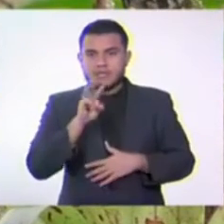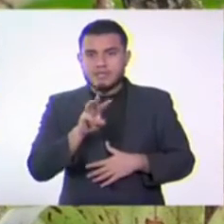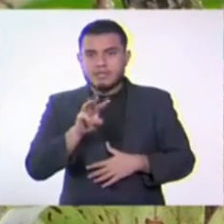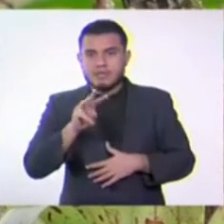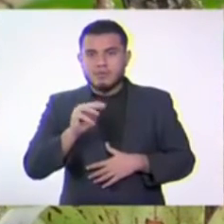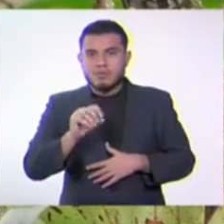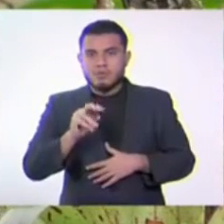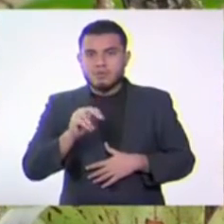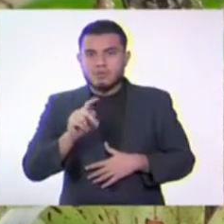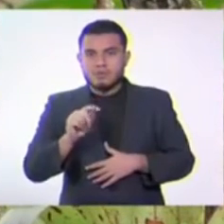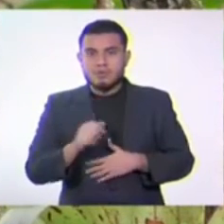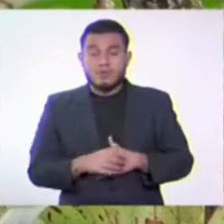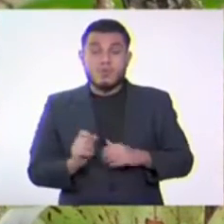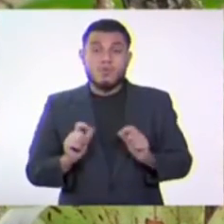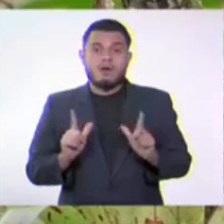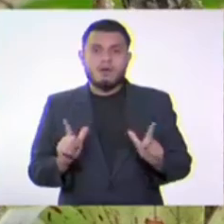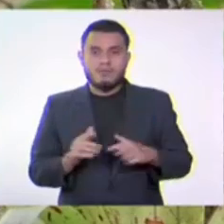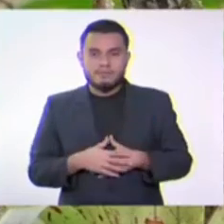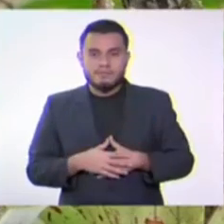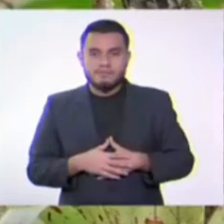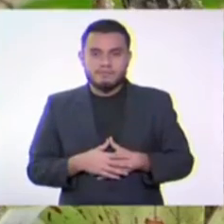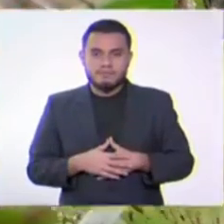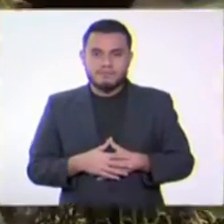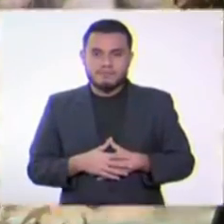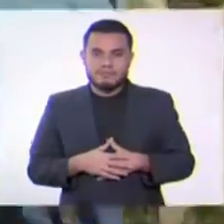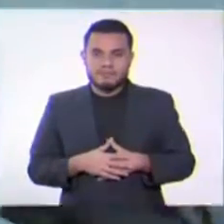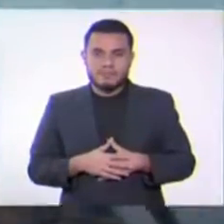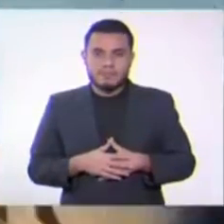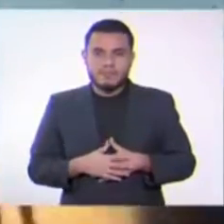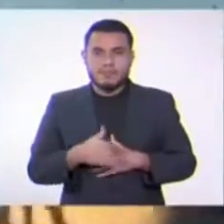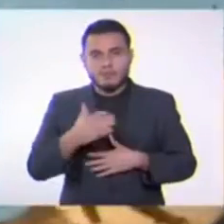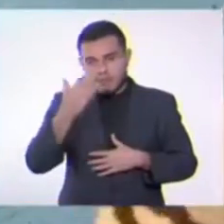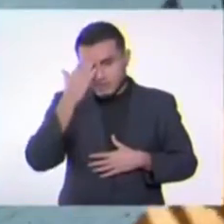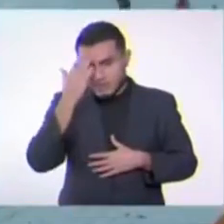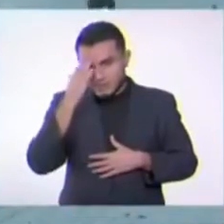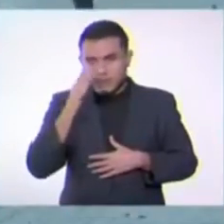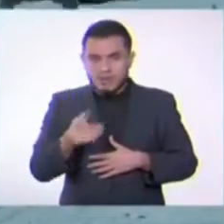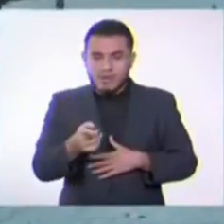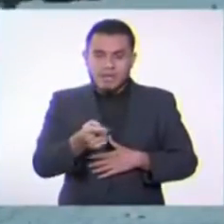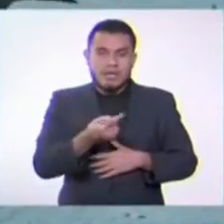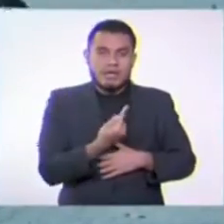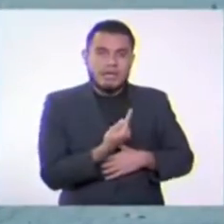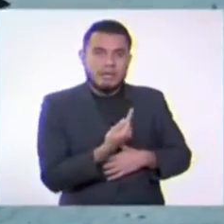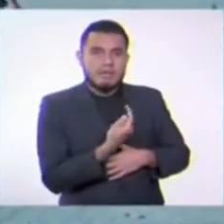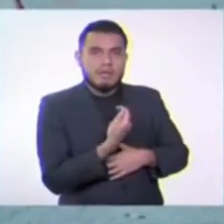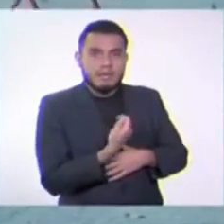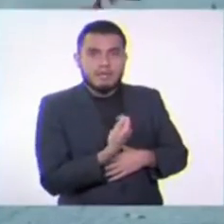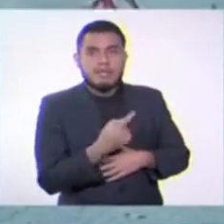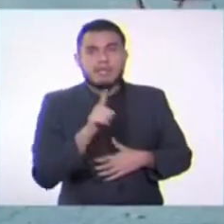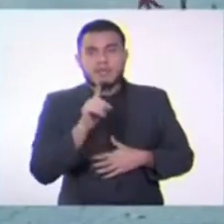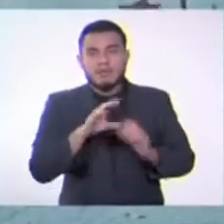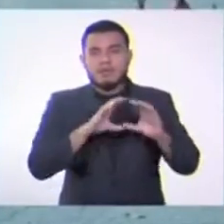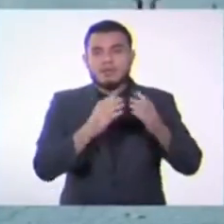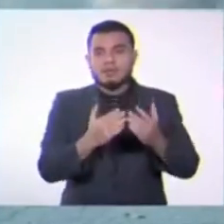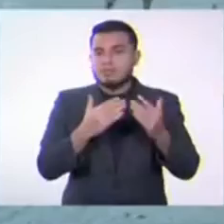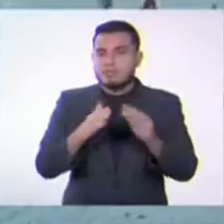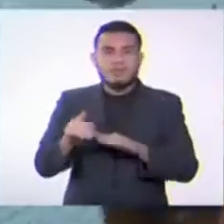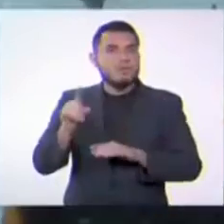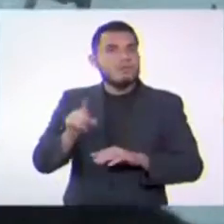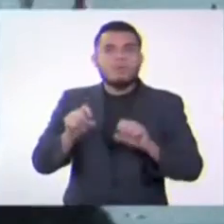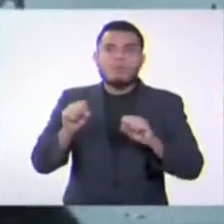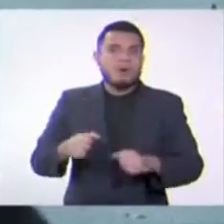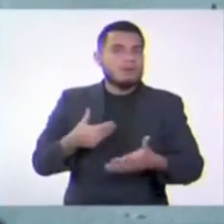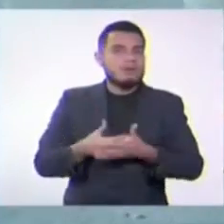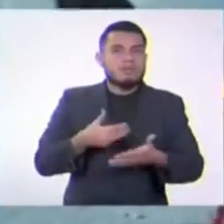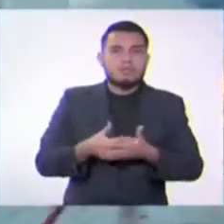momoto. ¿Sorprendido? Tal vez no, pero ¿sabes? Una hembra y un macho de 2 especies distintas no pueden reproducirse